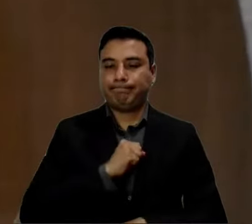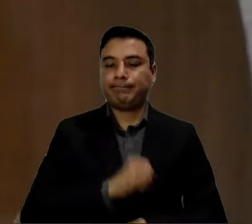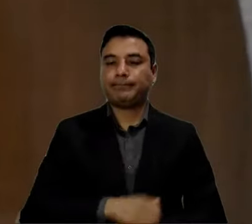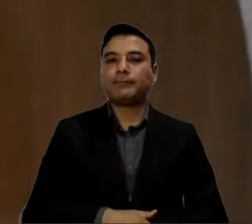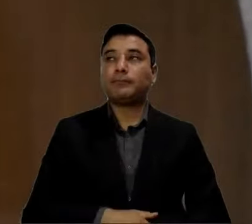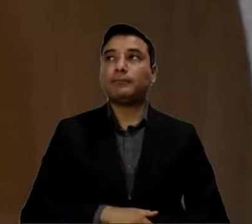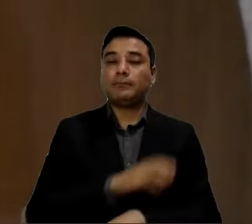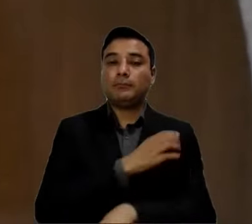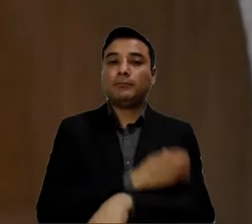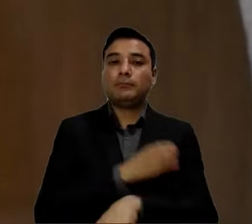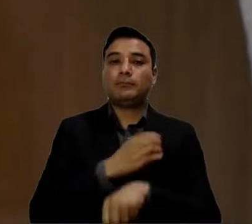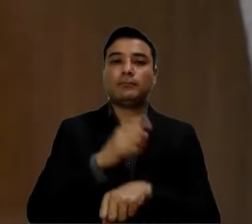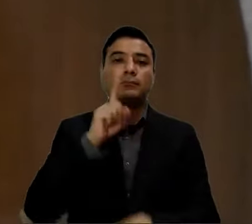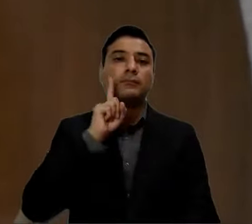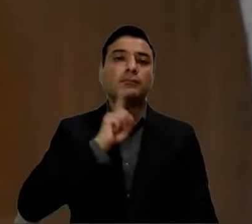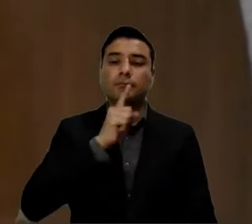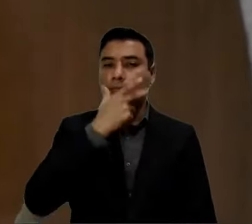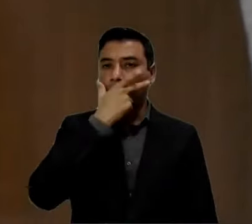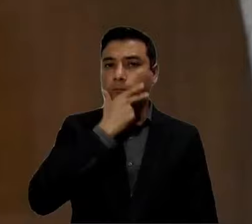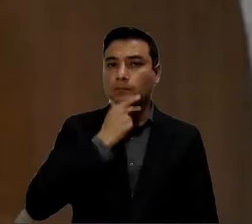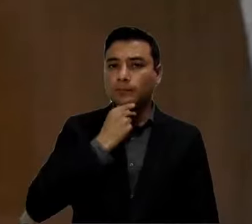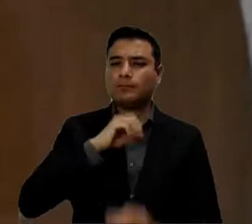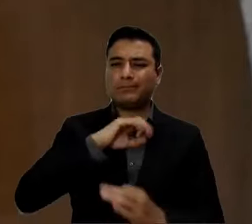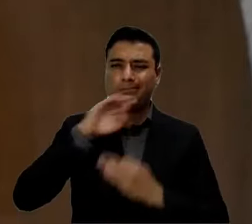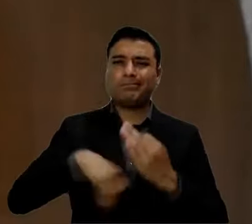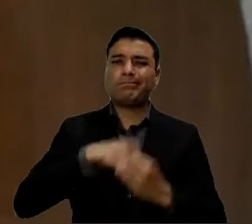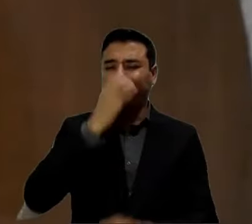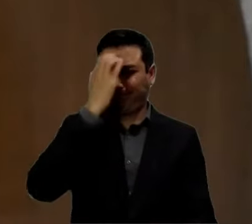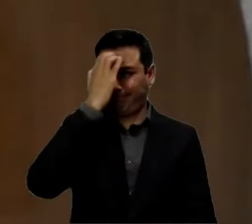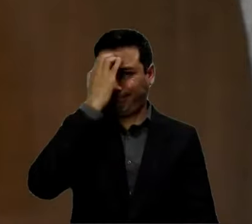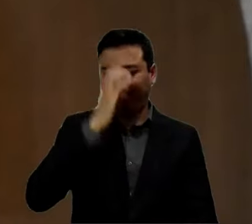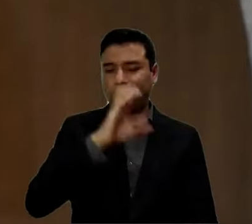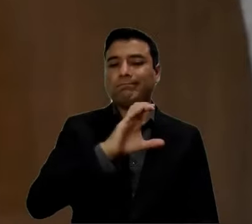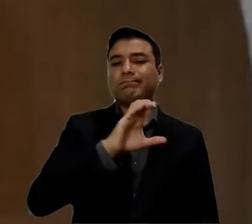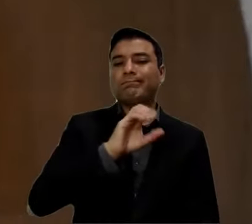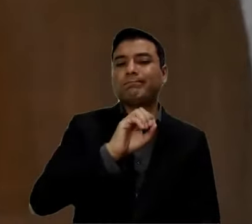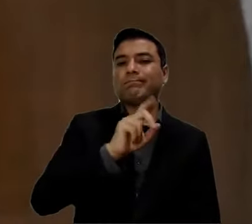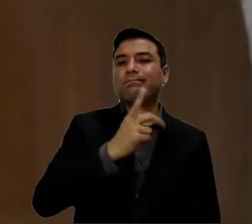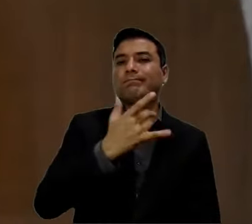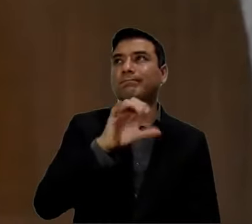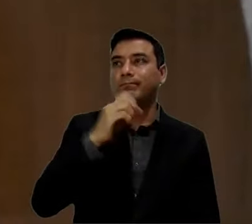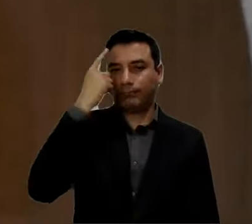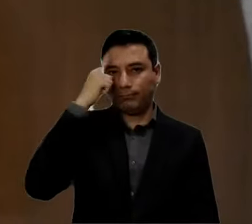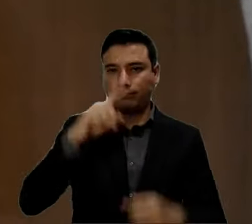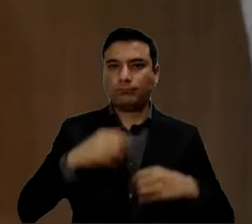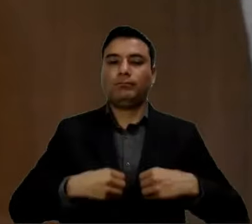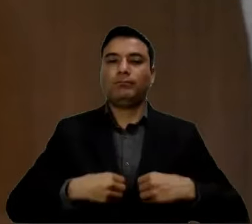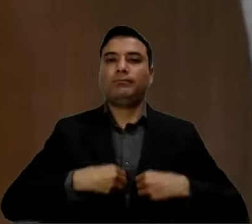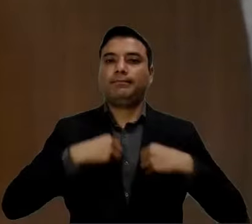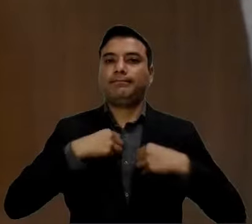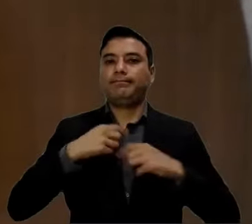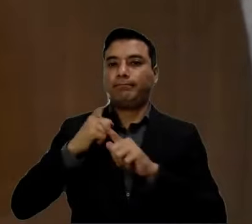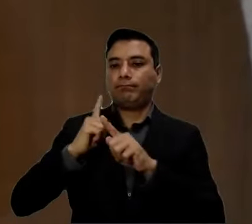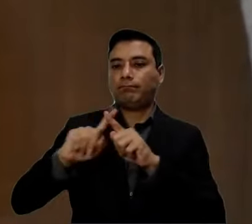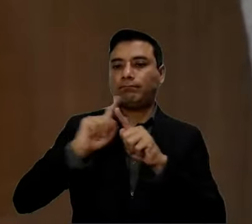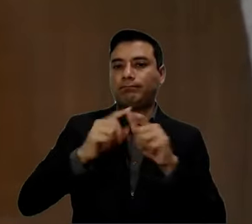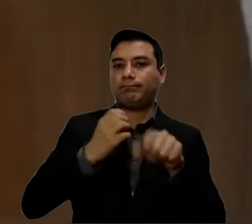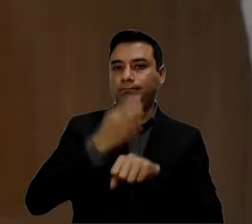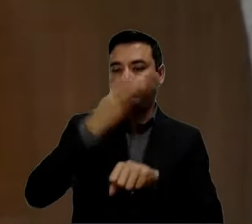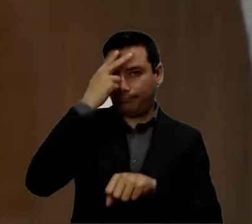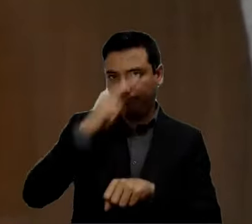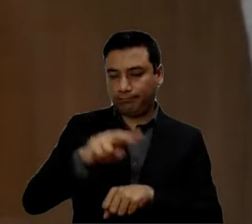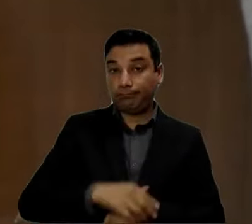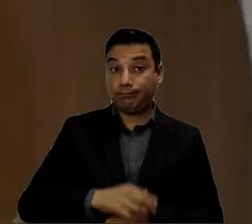Compañeras, compañeros, todos conocemos el Código para la Biodiversidad del Estado de México. Es uno de los